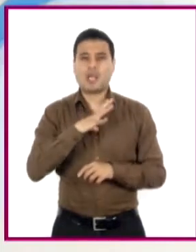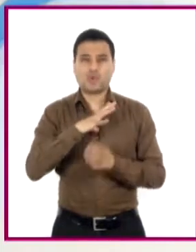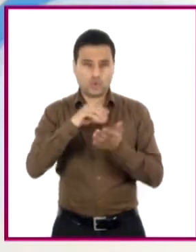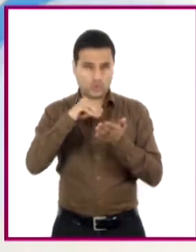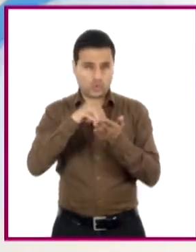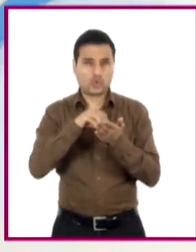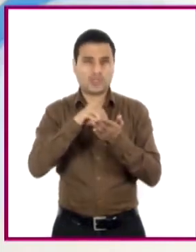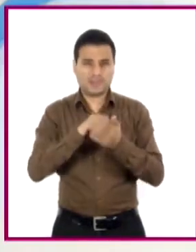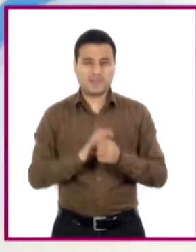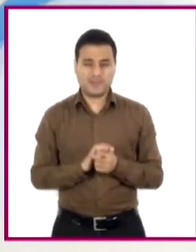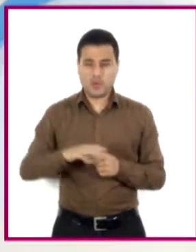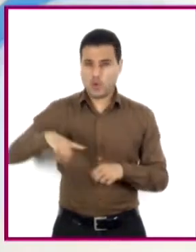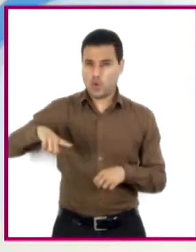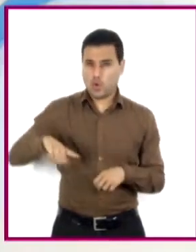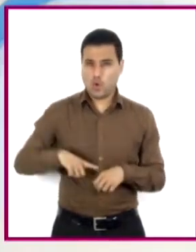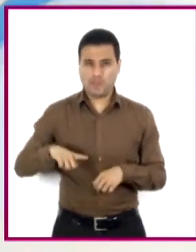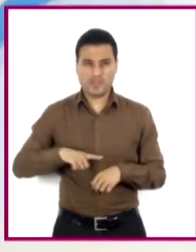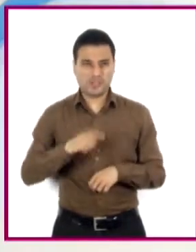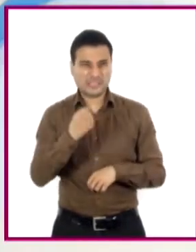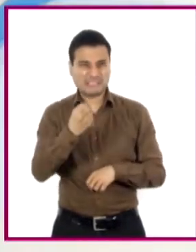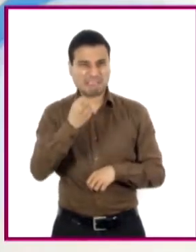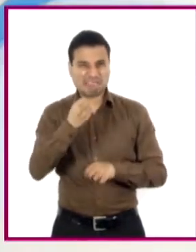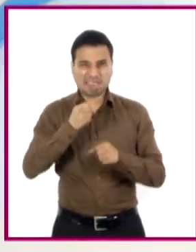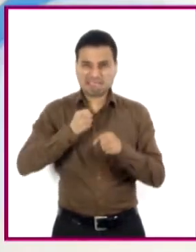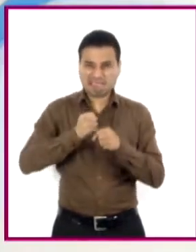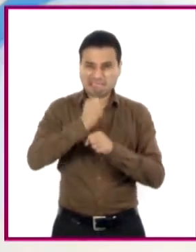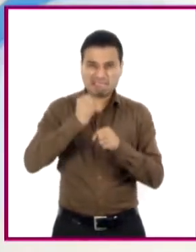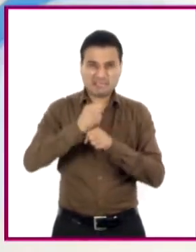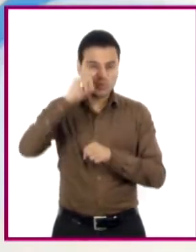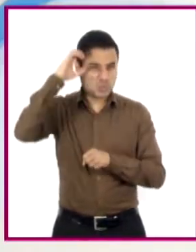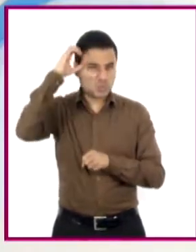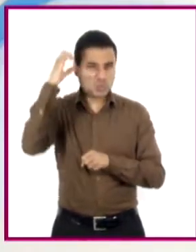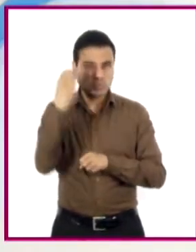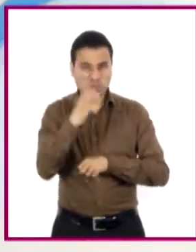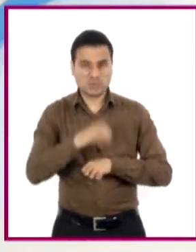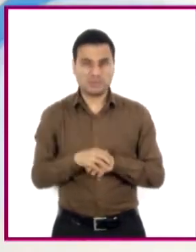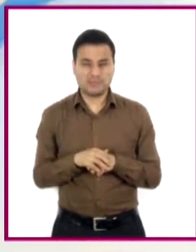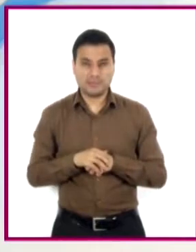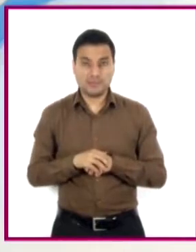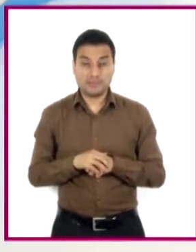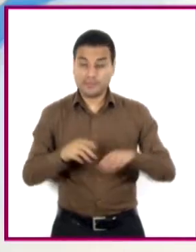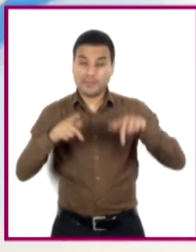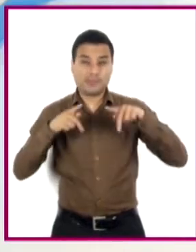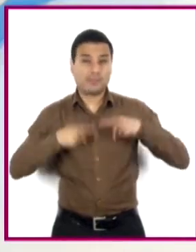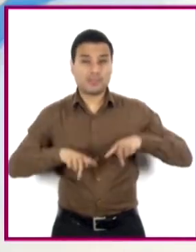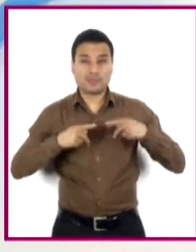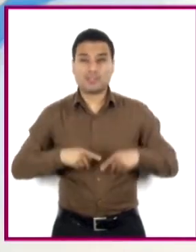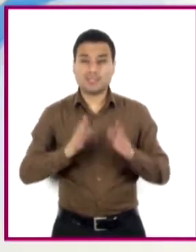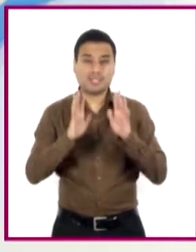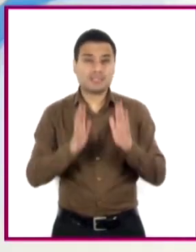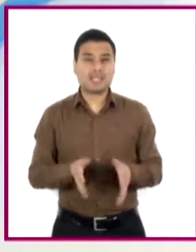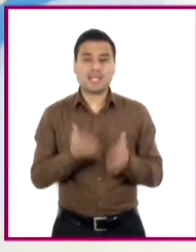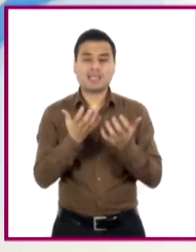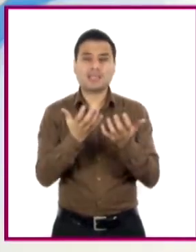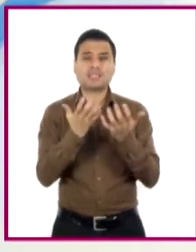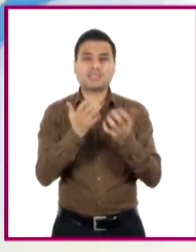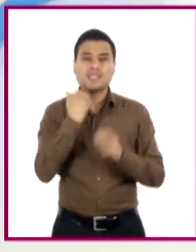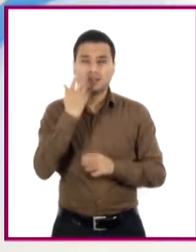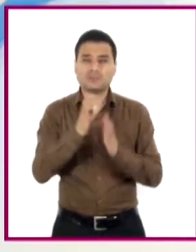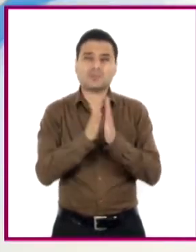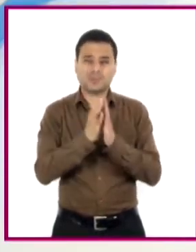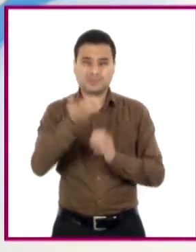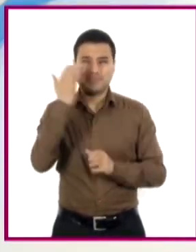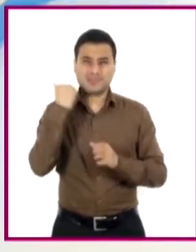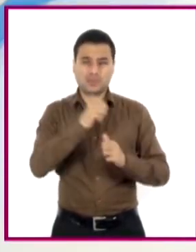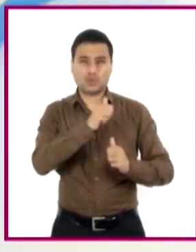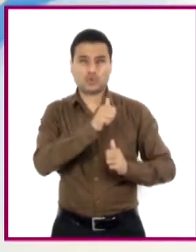servidumbre de un gobierno arbitrario y tirano, deseosos de que se acerquen nuestras tropas a desatarles